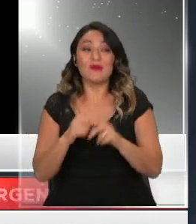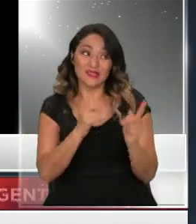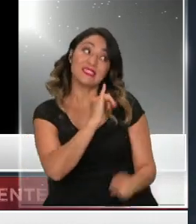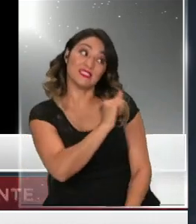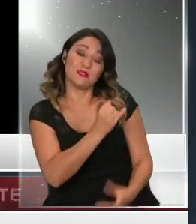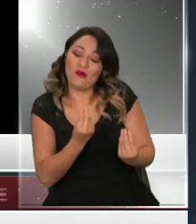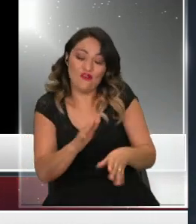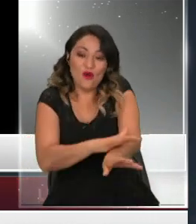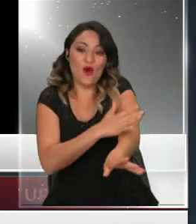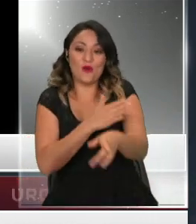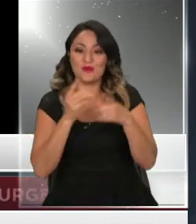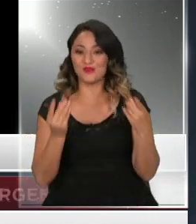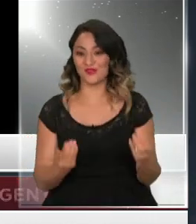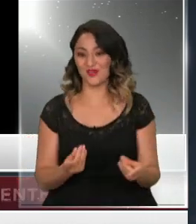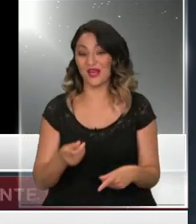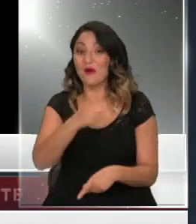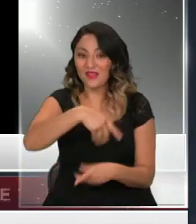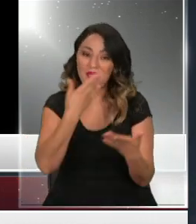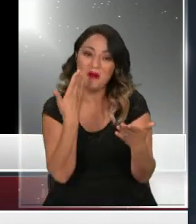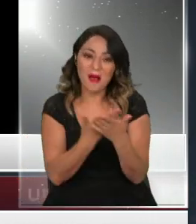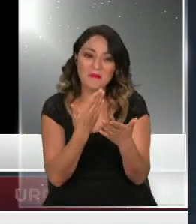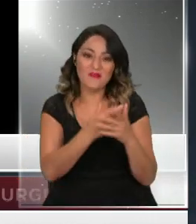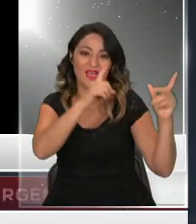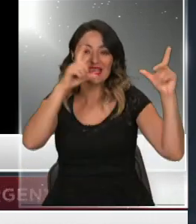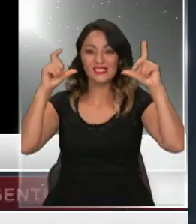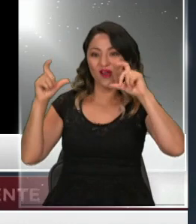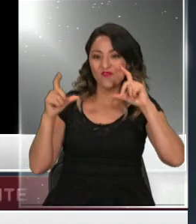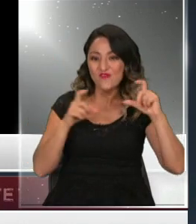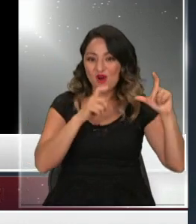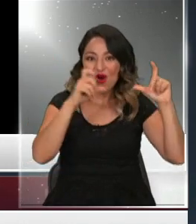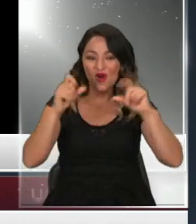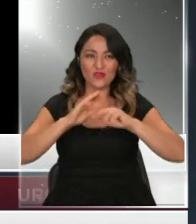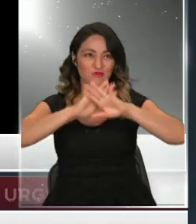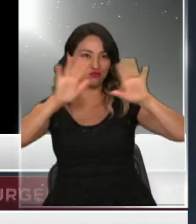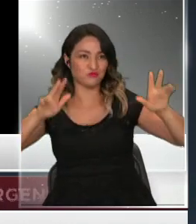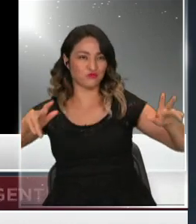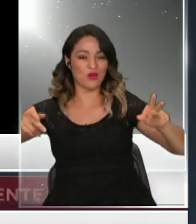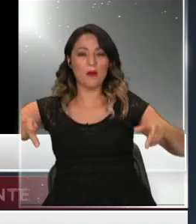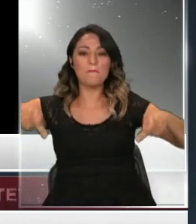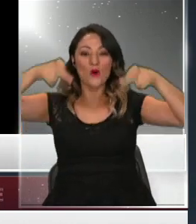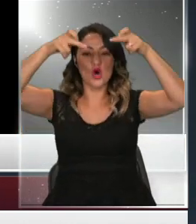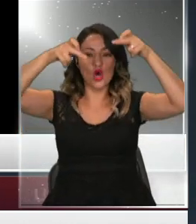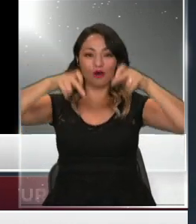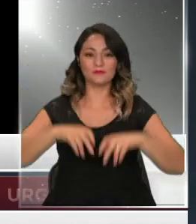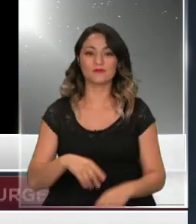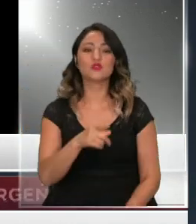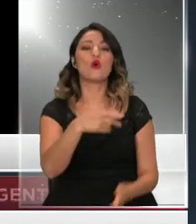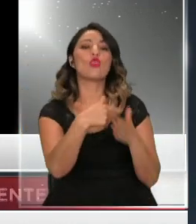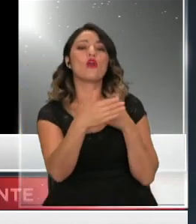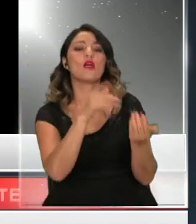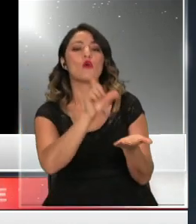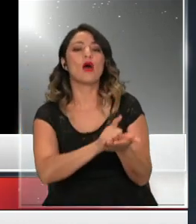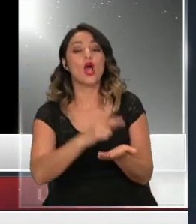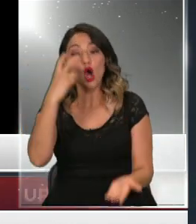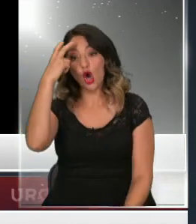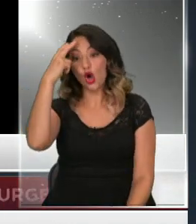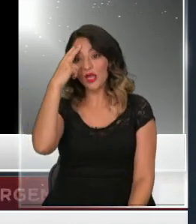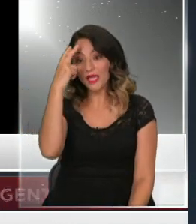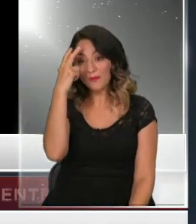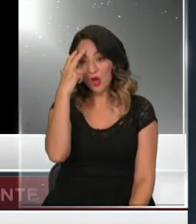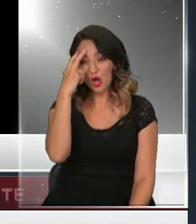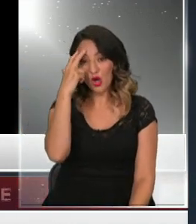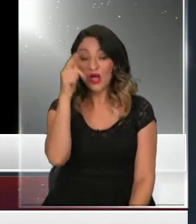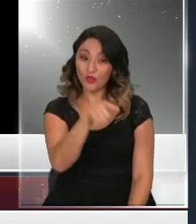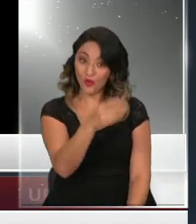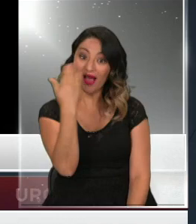emociona y aquí aprovechan de sacarse una fotografía con la postal de Pucón. Hola, ¿tú de dónde vienes? De Coquimbo. De Coquimbo, entonces